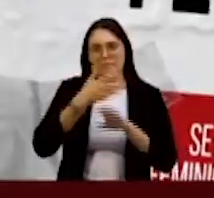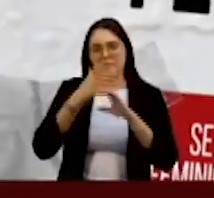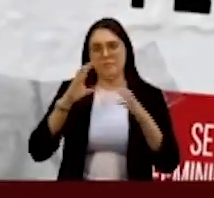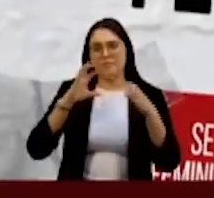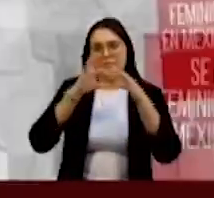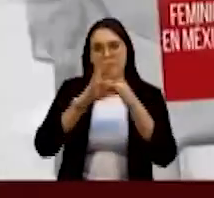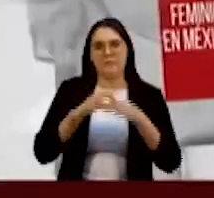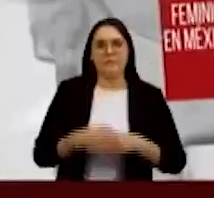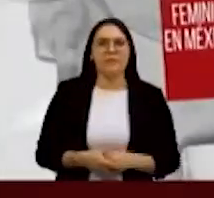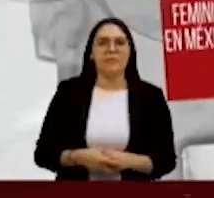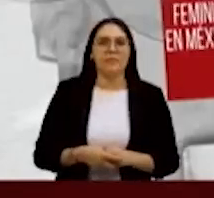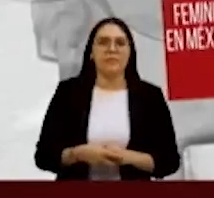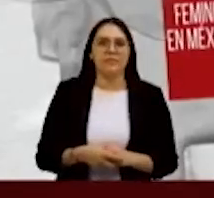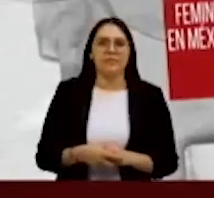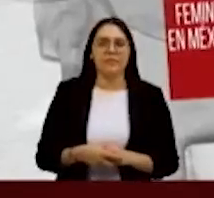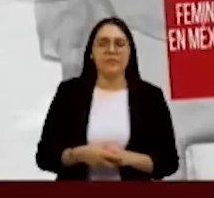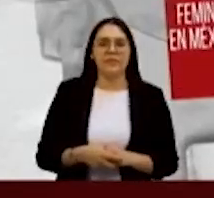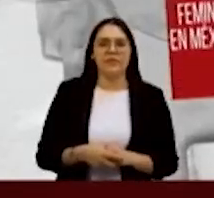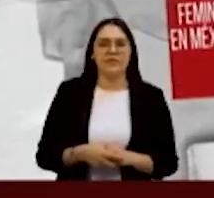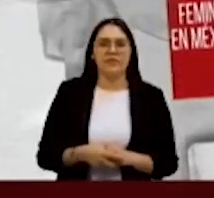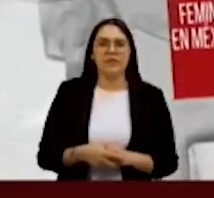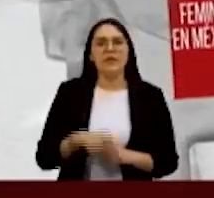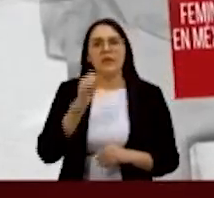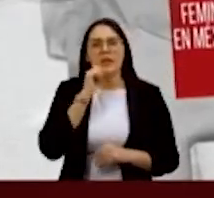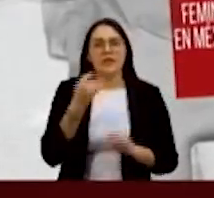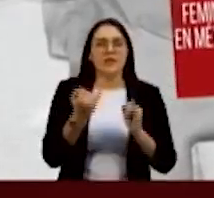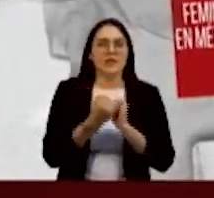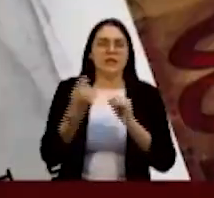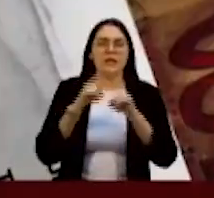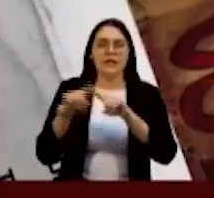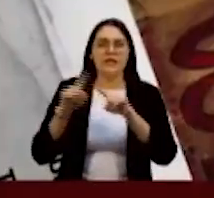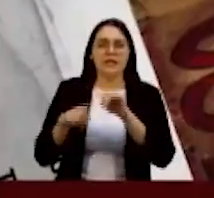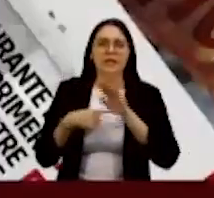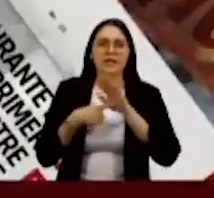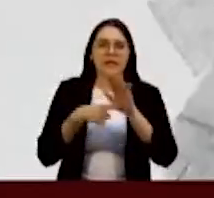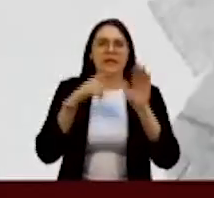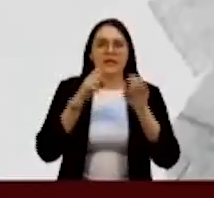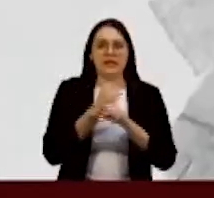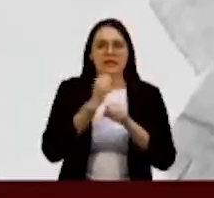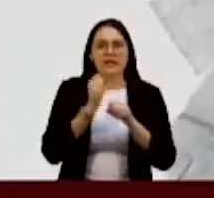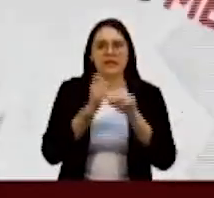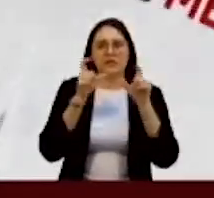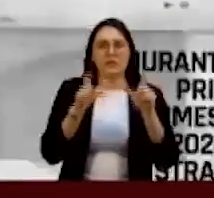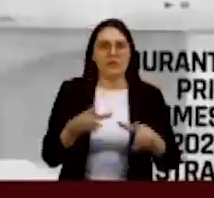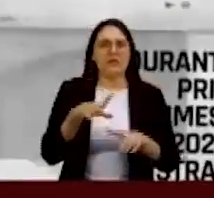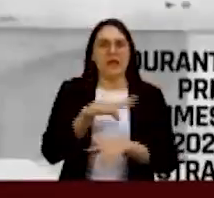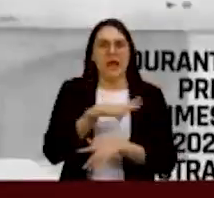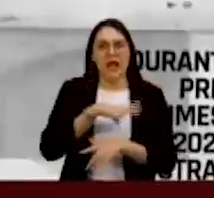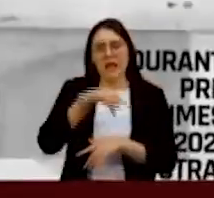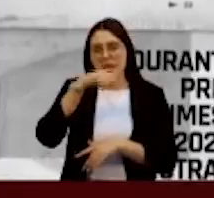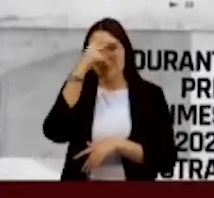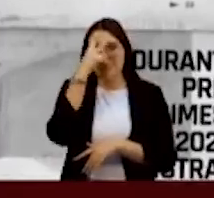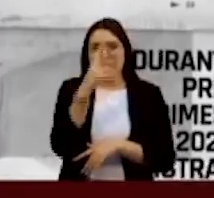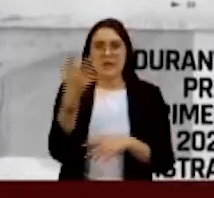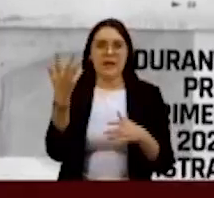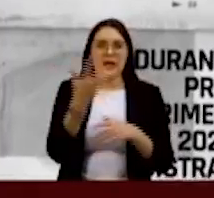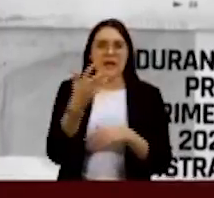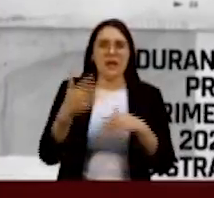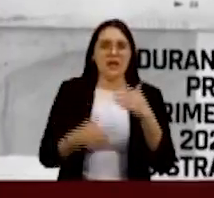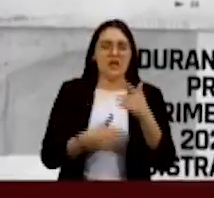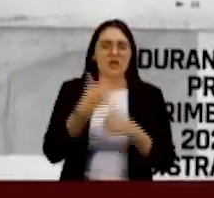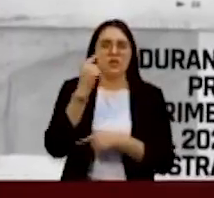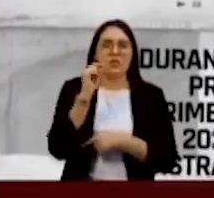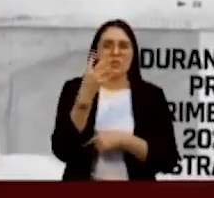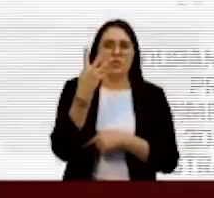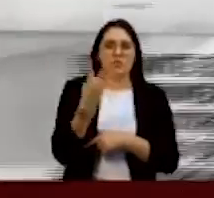De acuerdo con las cifras presentadas por el Secretariado Ejecutivo del Sistema Nacional de Seguridad Pública, en México se comete el asesinato de